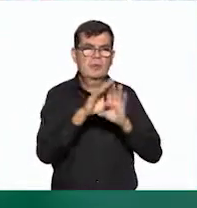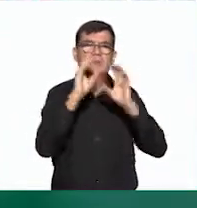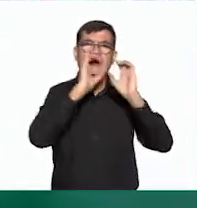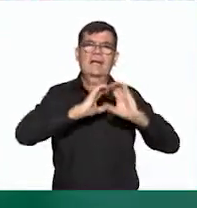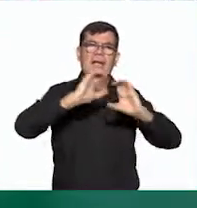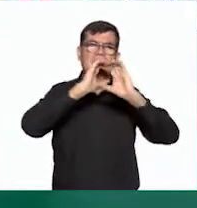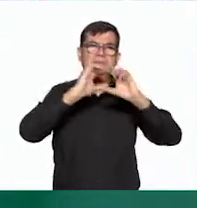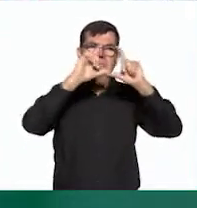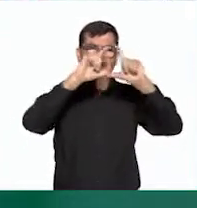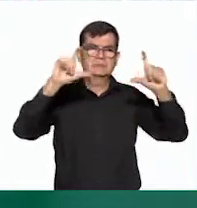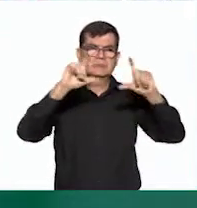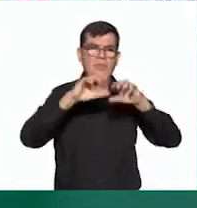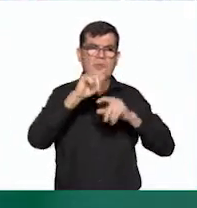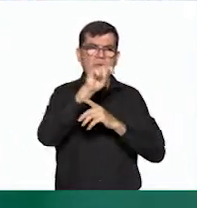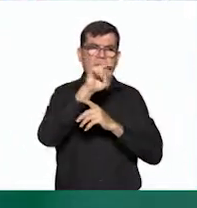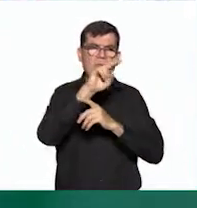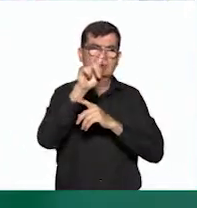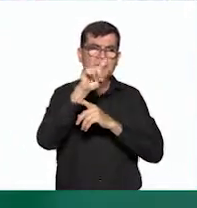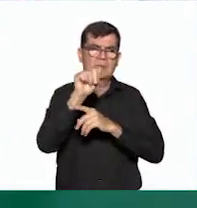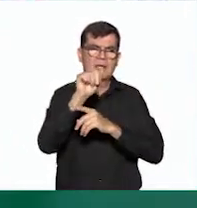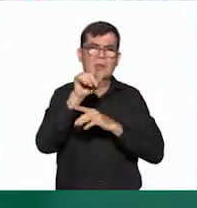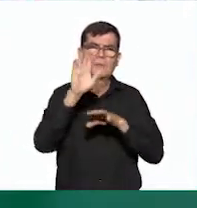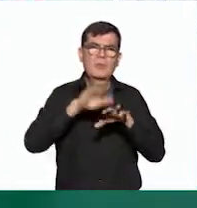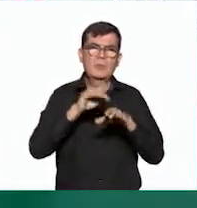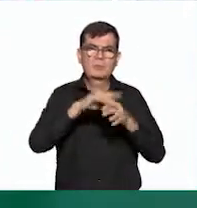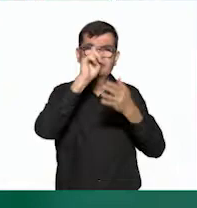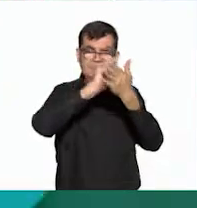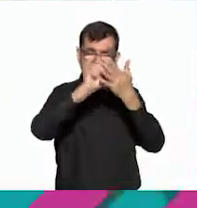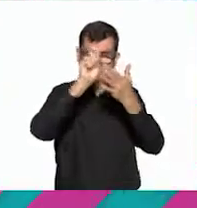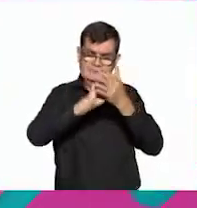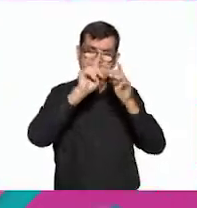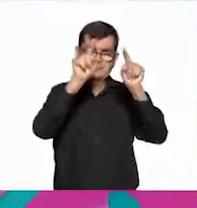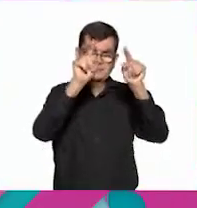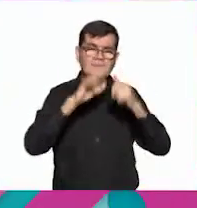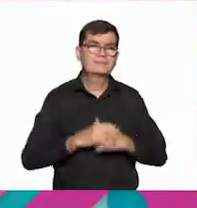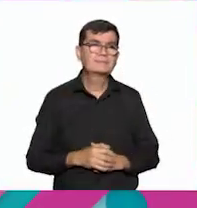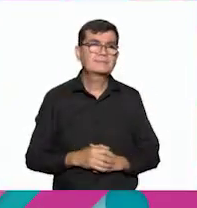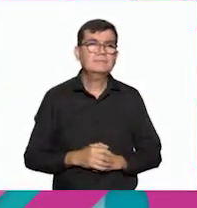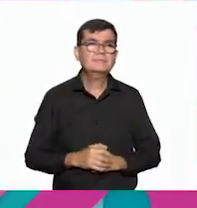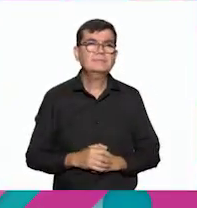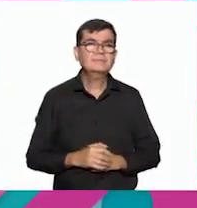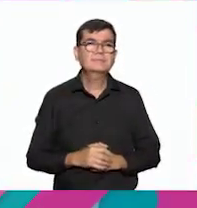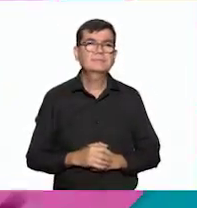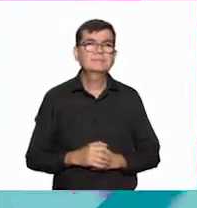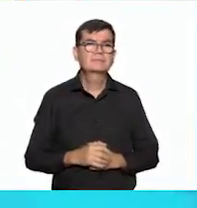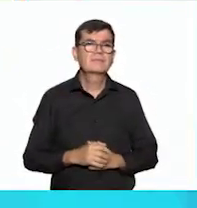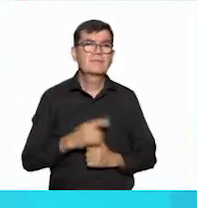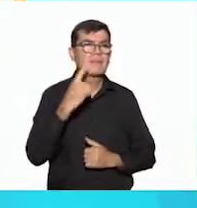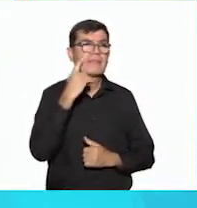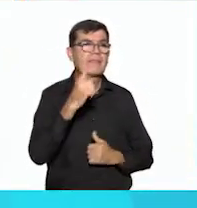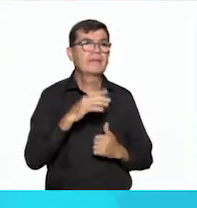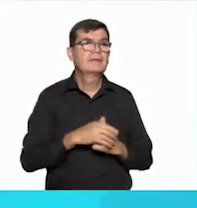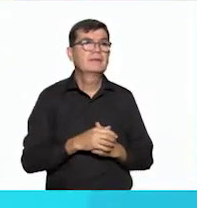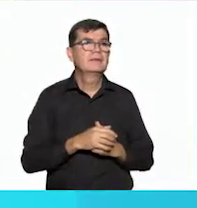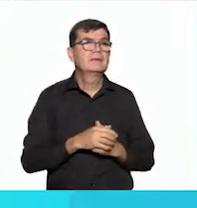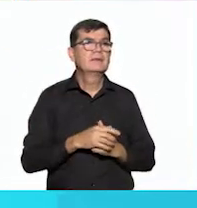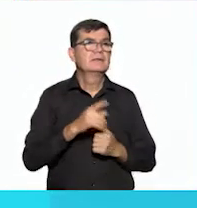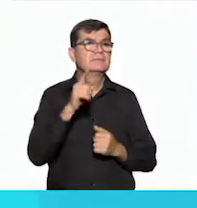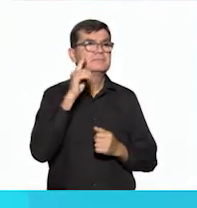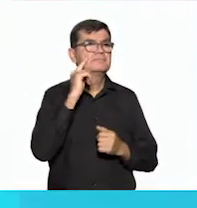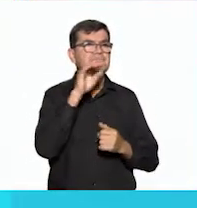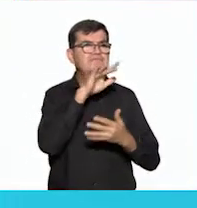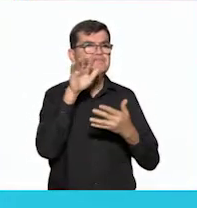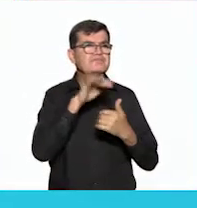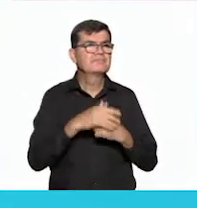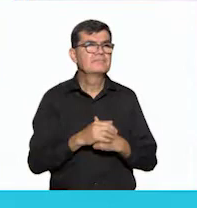estrofas de La Tusa, pero de forma escrita. Vamos a verlo. A ver. Vamos a leerlo, Ale. ¿Me ayudas? Ay, a